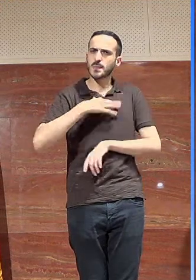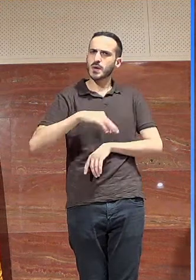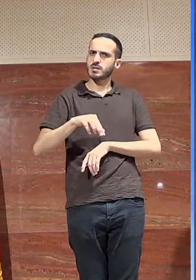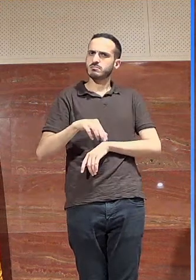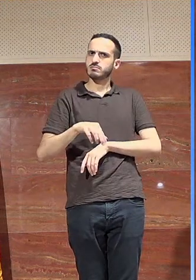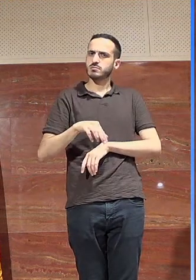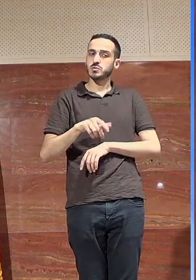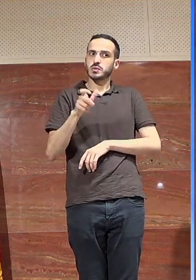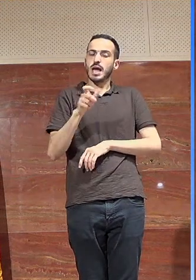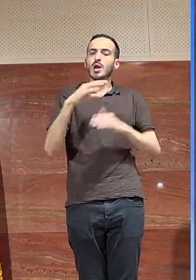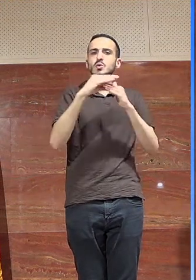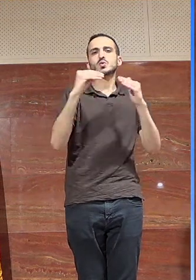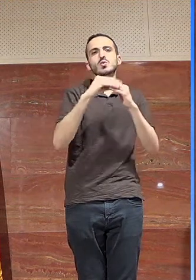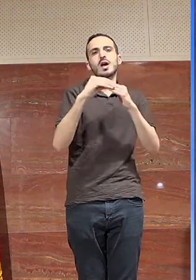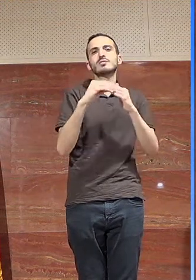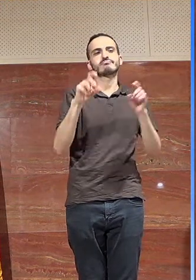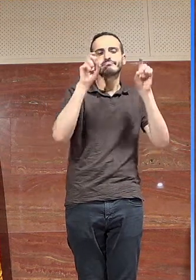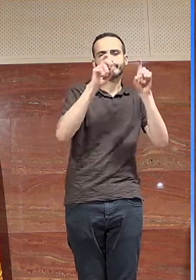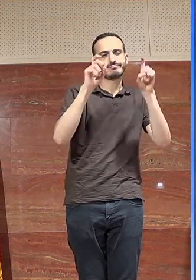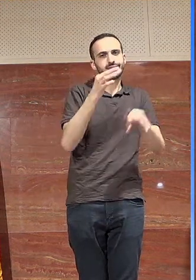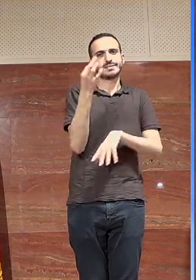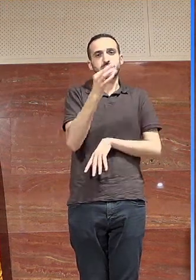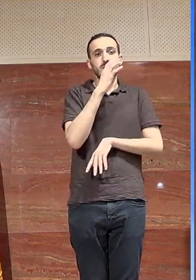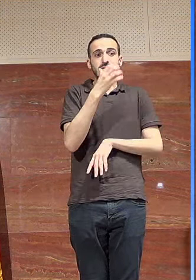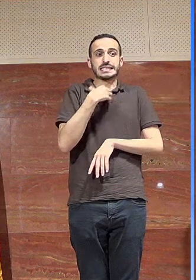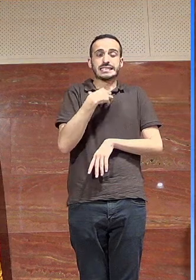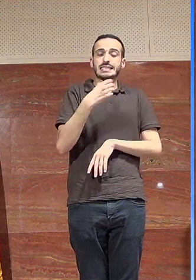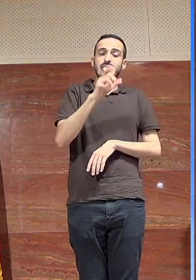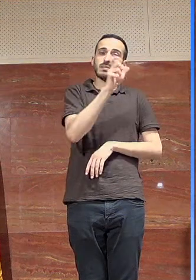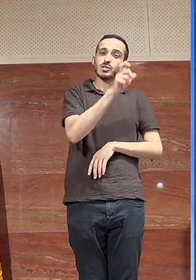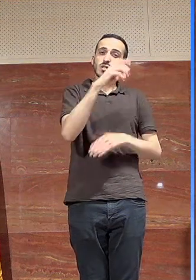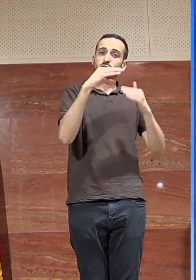Hay que formar a los usuarios para que sepan utilizarlo, porque si no, esto no va a valer para nada.